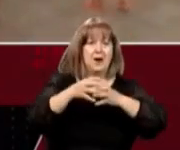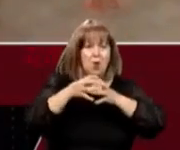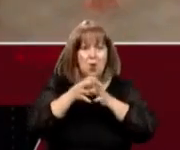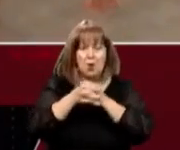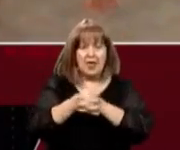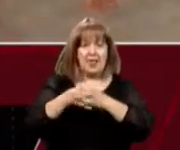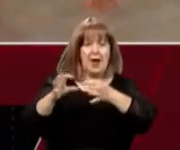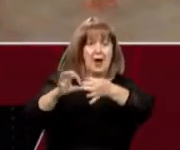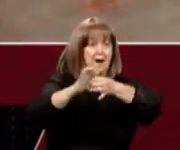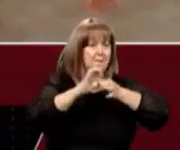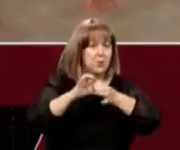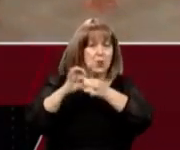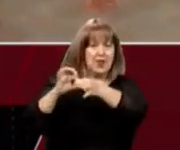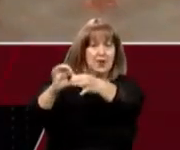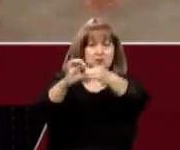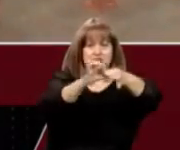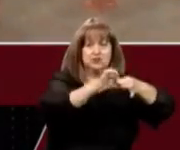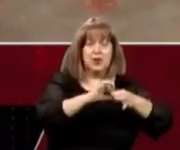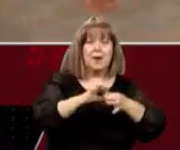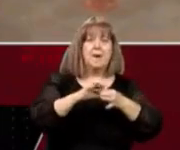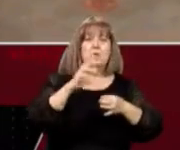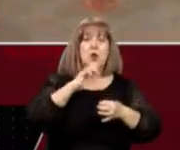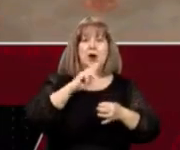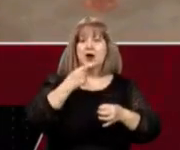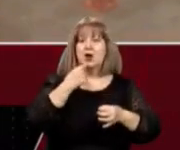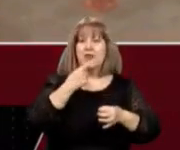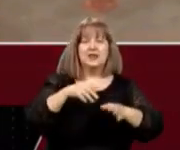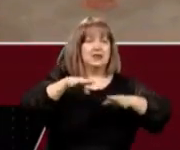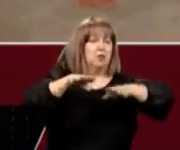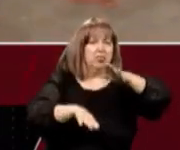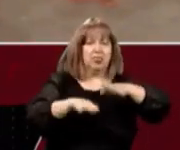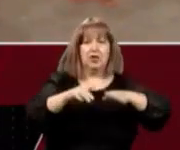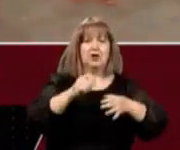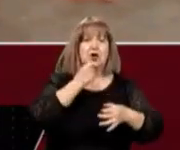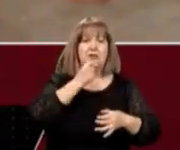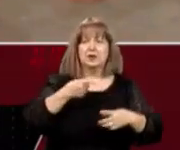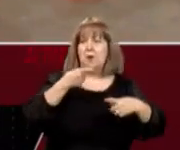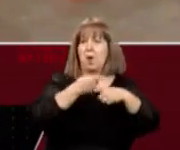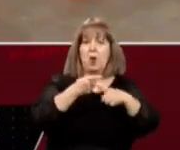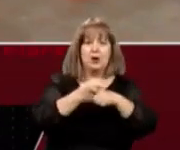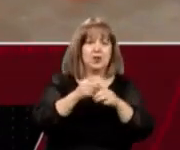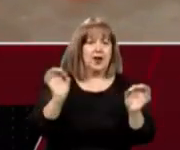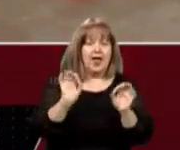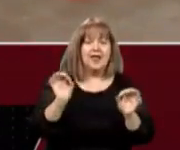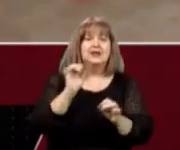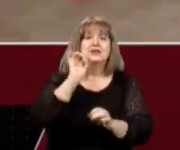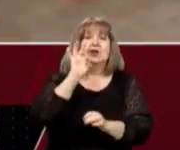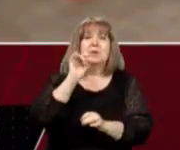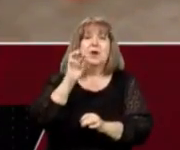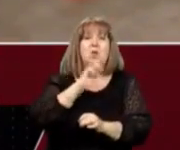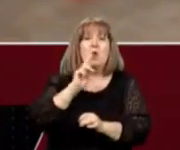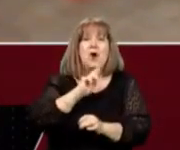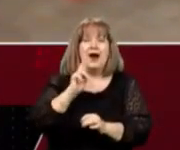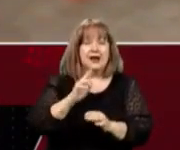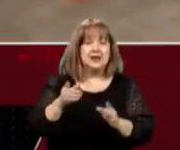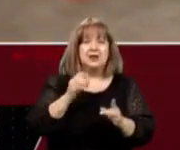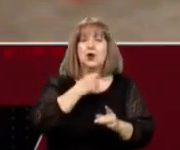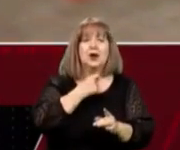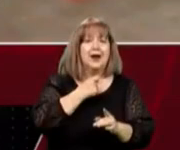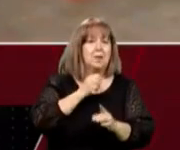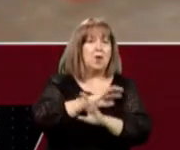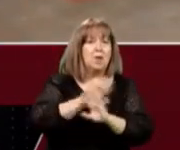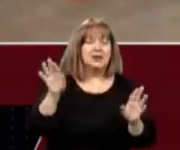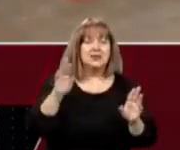una mujer apoya a la otra mujer. No hablamos de grietas, no hablamos de partidos políticos, no hablamos de nada. Estamos hablando de que no queremos más femicidios